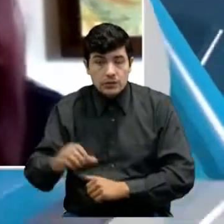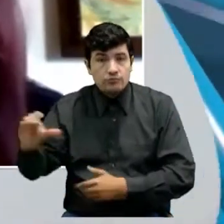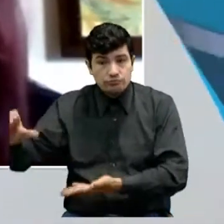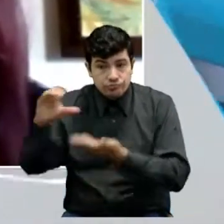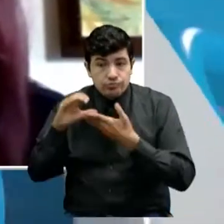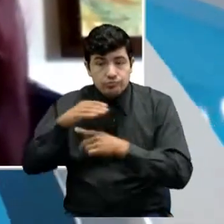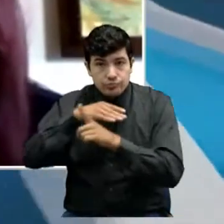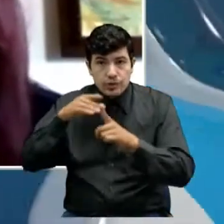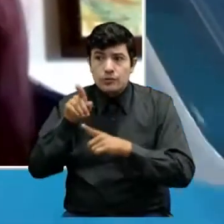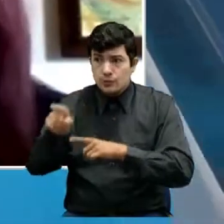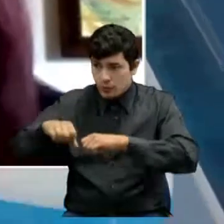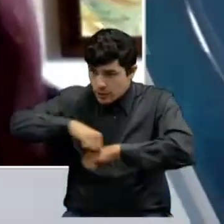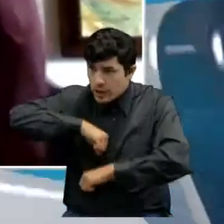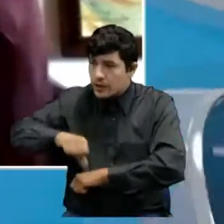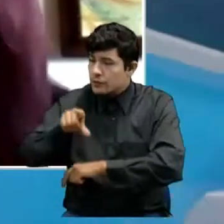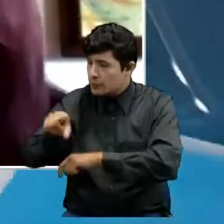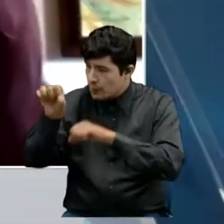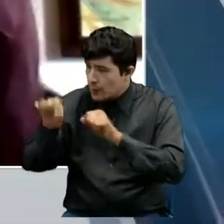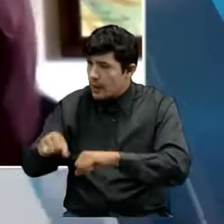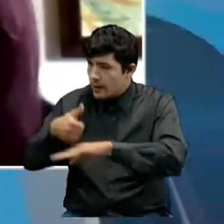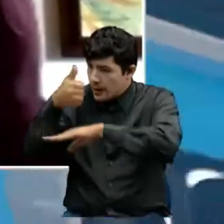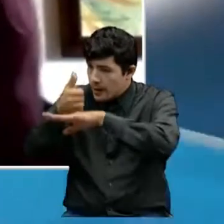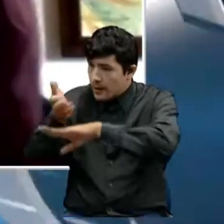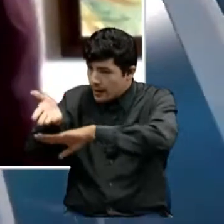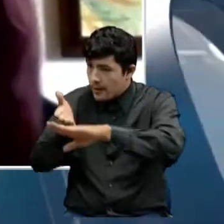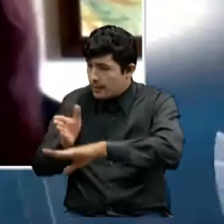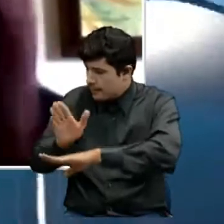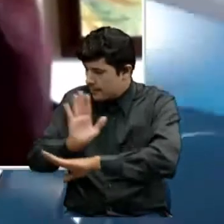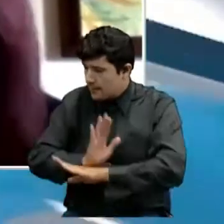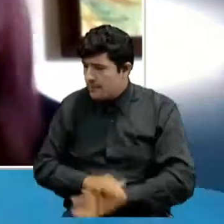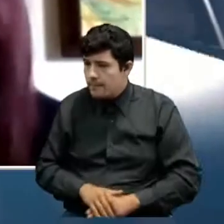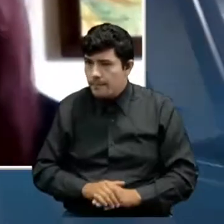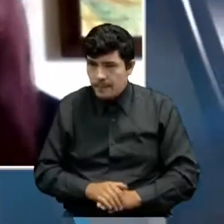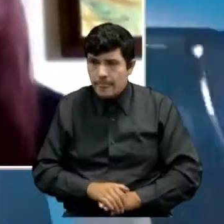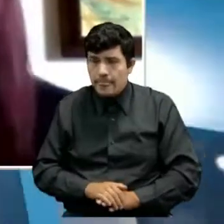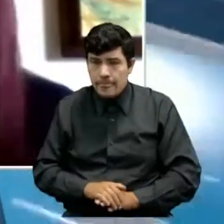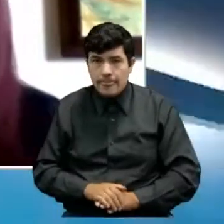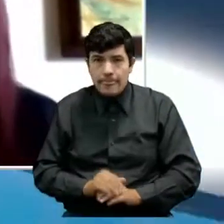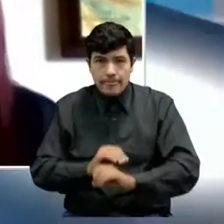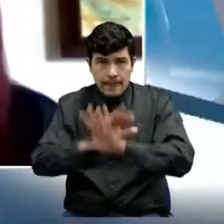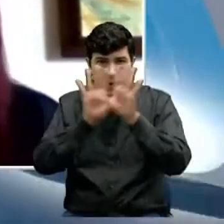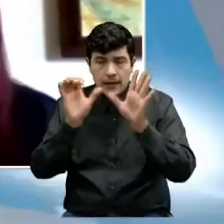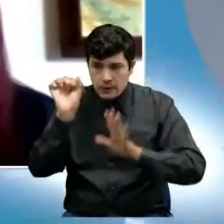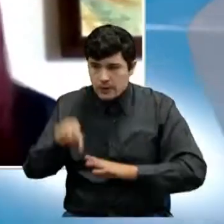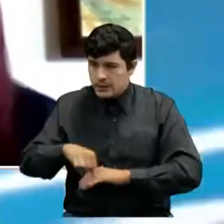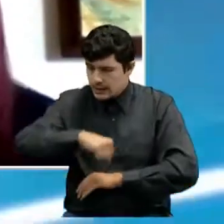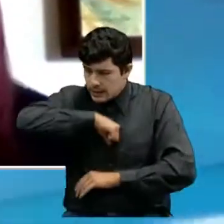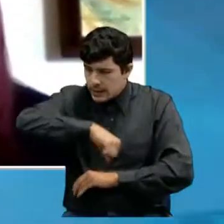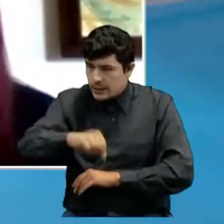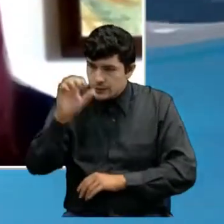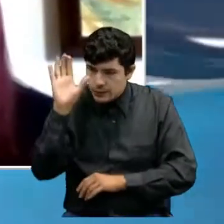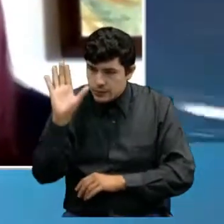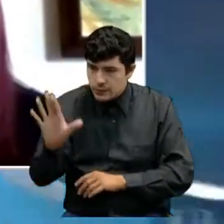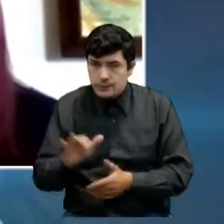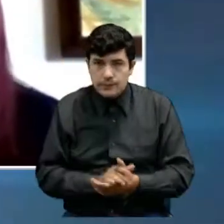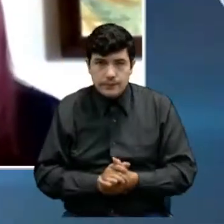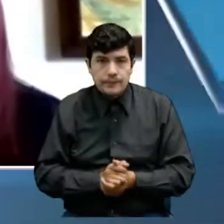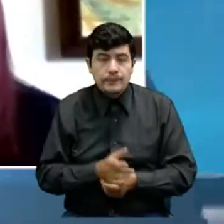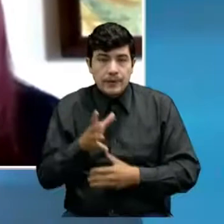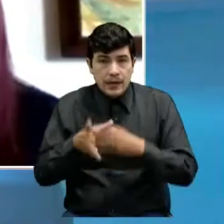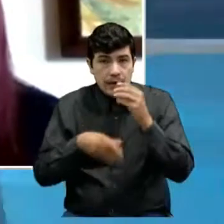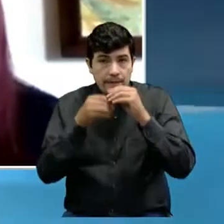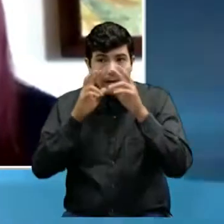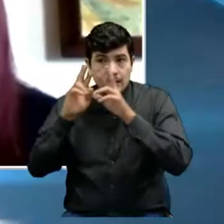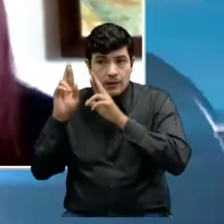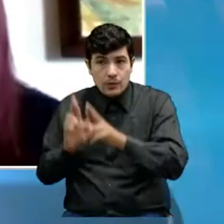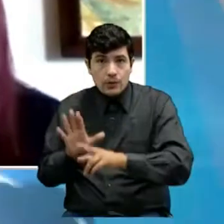tal razón, su merced tiene derecho a que se la paguen. Se la liquiden y se la paguen. Tienen todo el derecho y no se puede desconocer